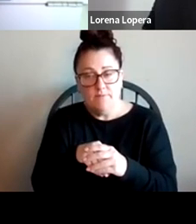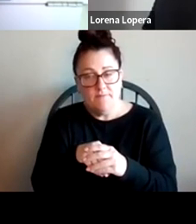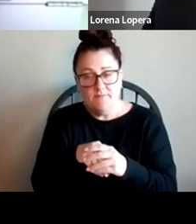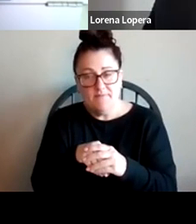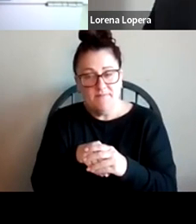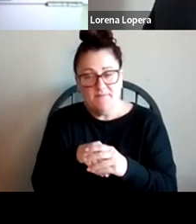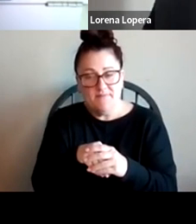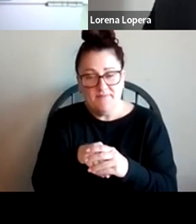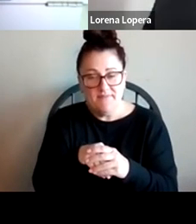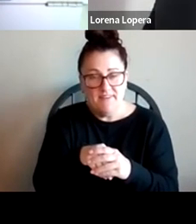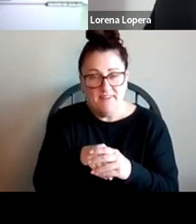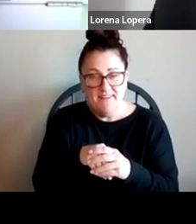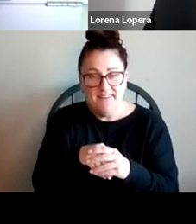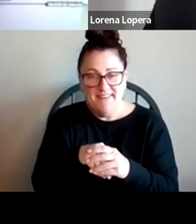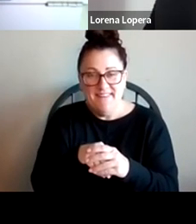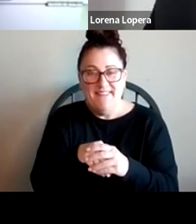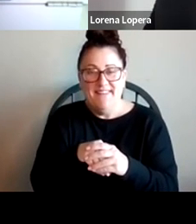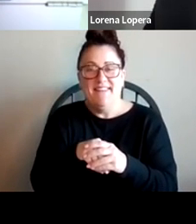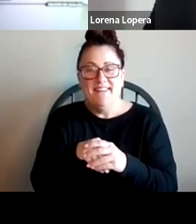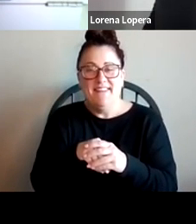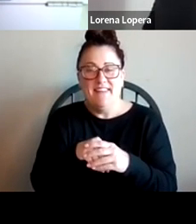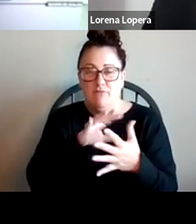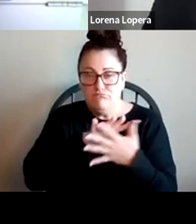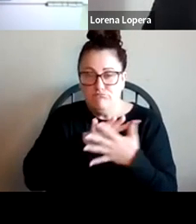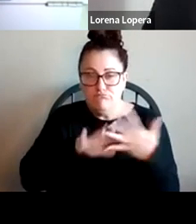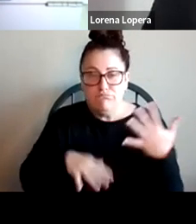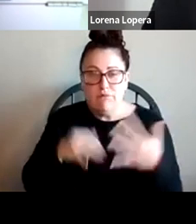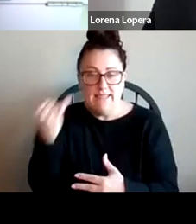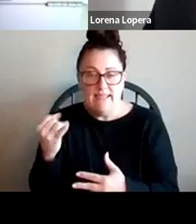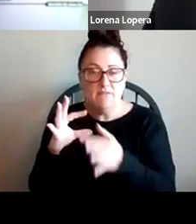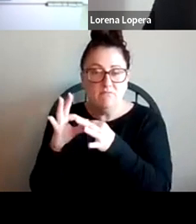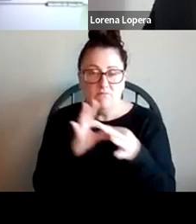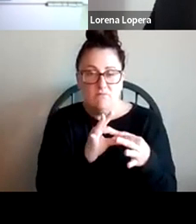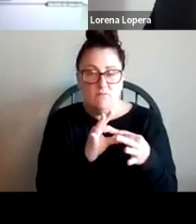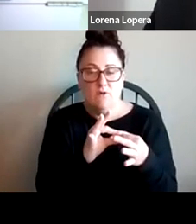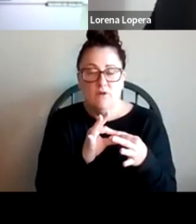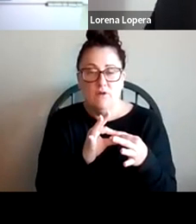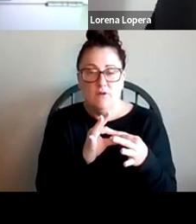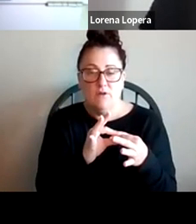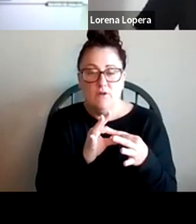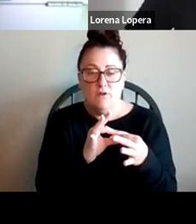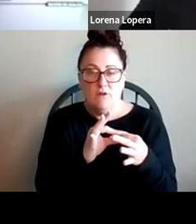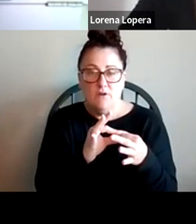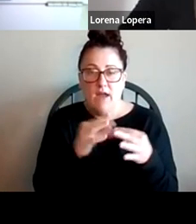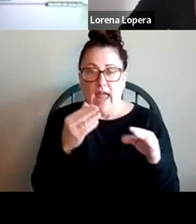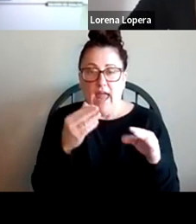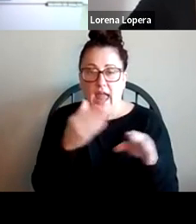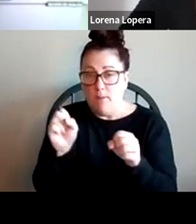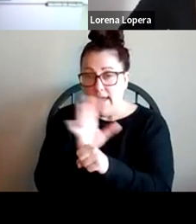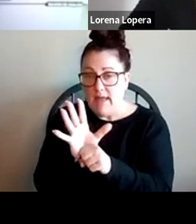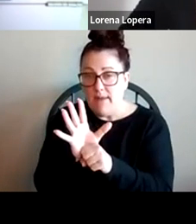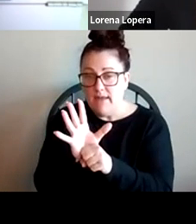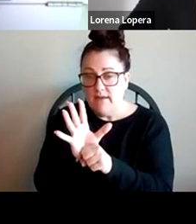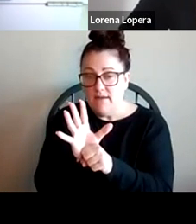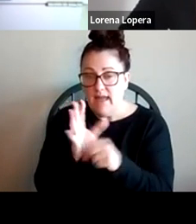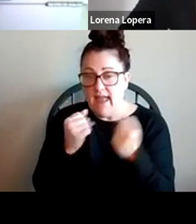de como estamos en estos tiempos, ya después de la pandemia, y que abogue y defienda nuestras escuelas